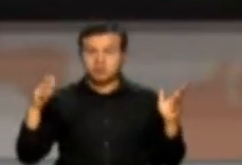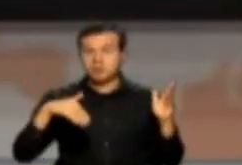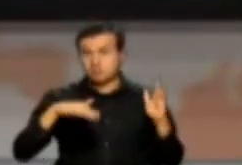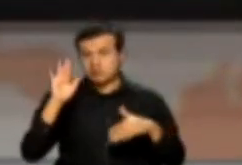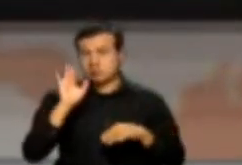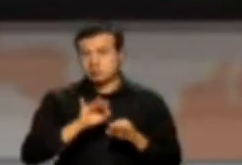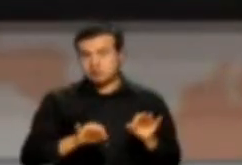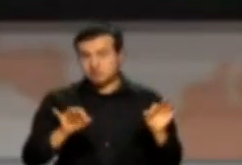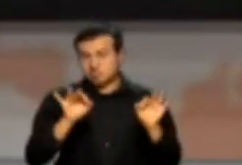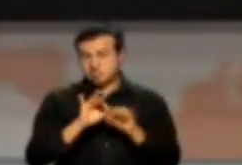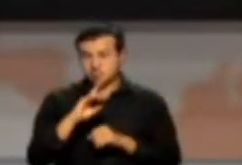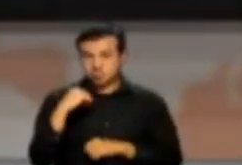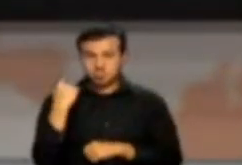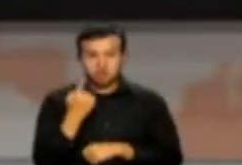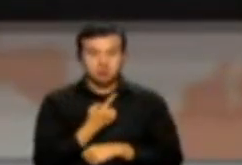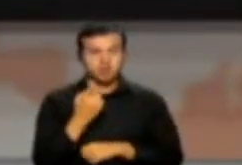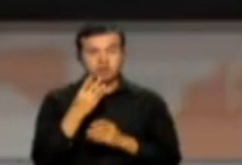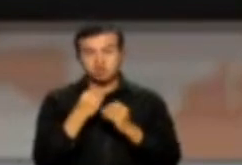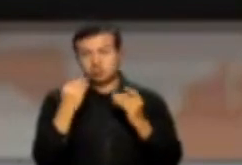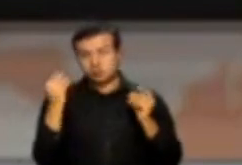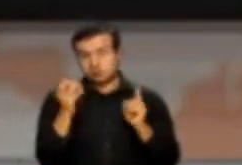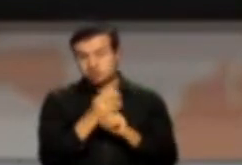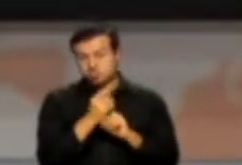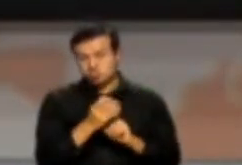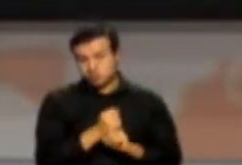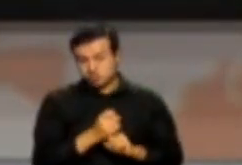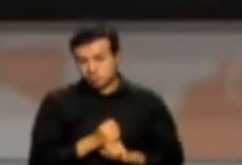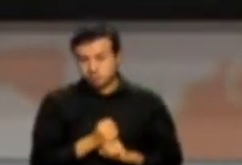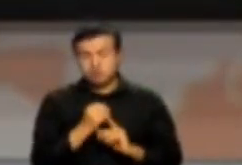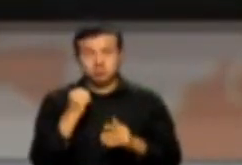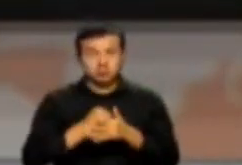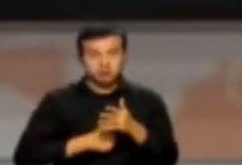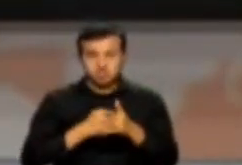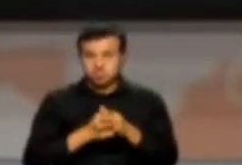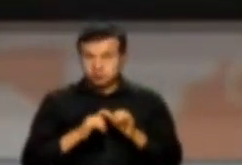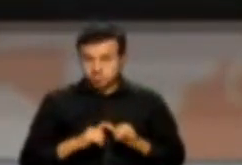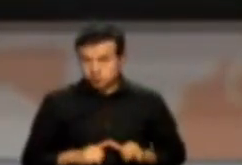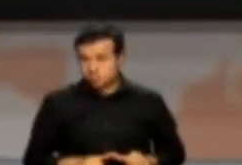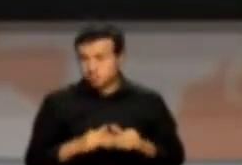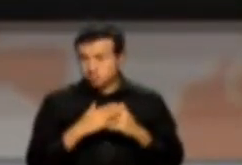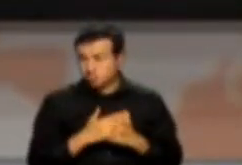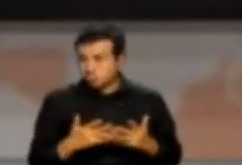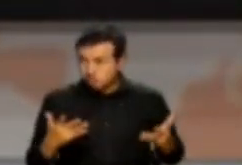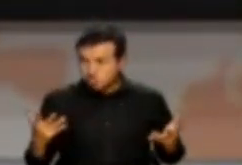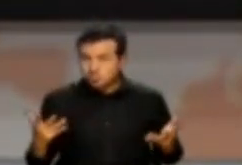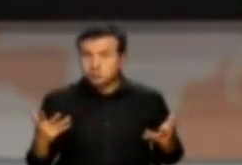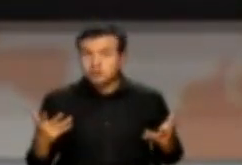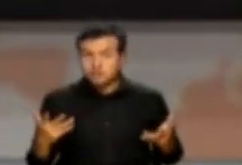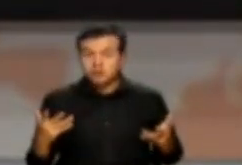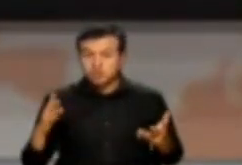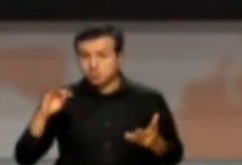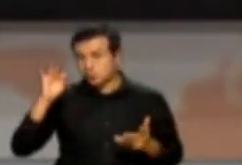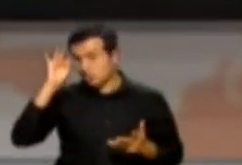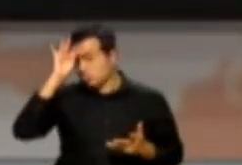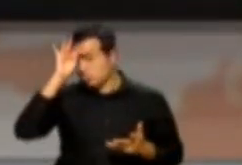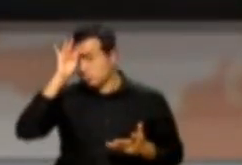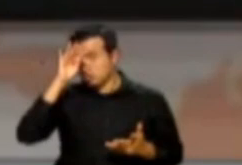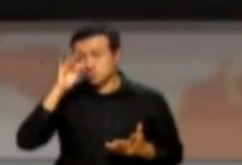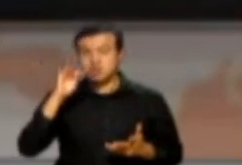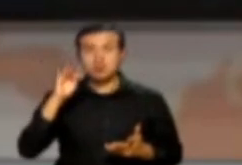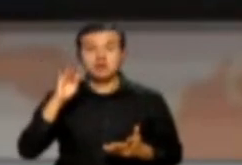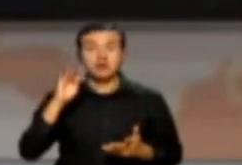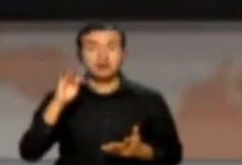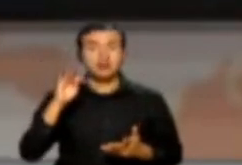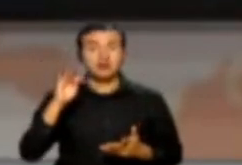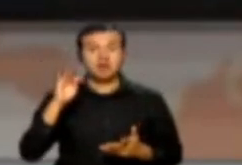pues nosotros tenemos varios sitios o varios retos todavía como hospital que cumplir el hospital carlos andrade marín se